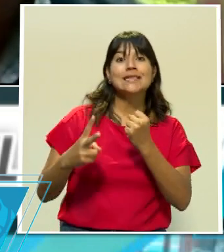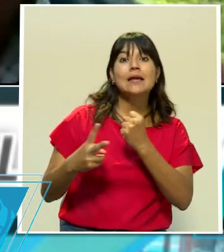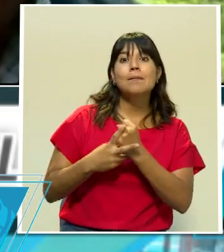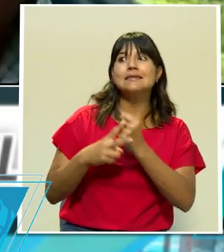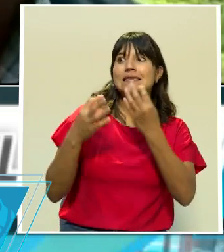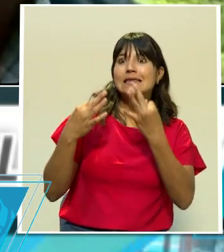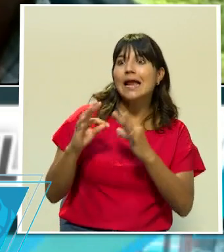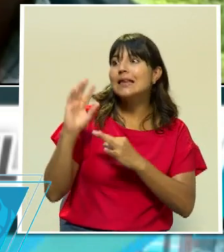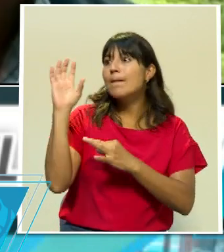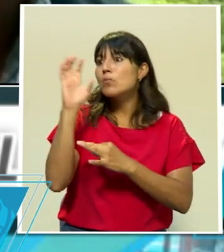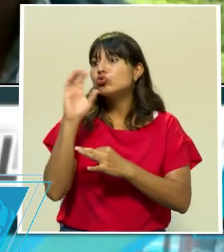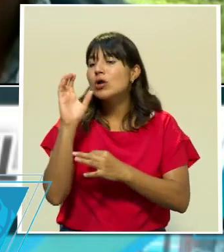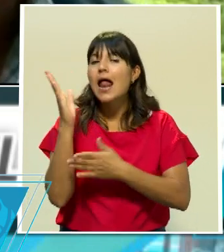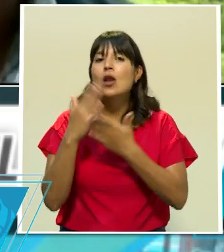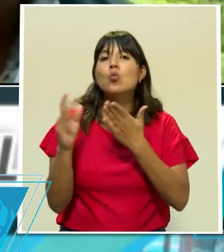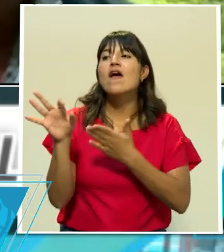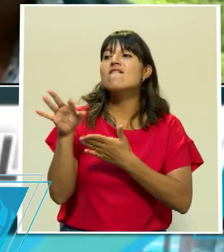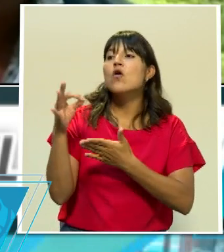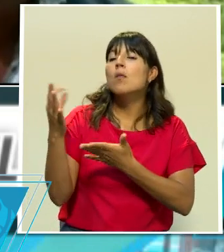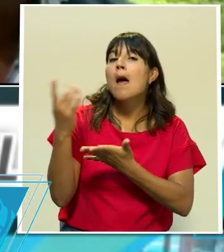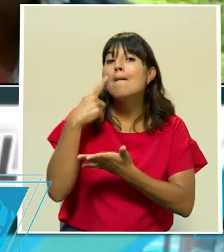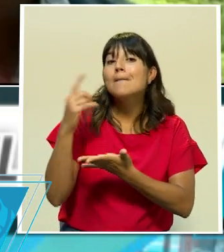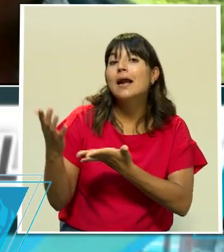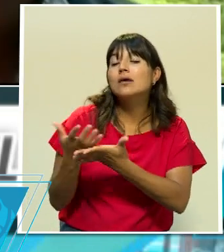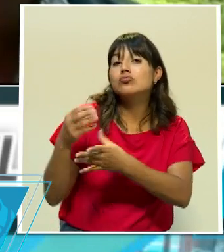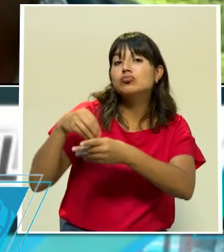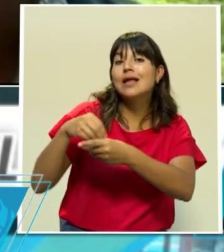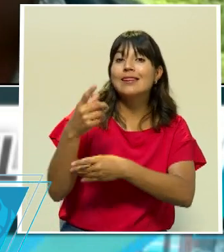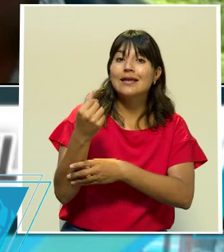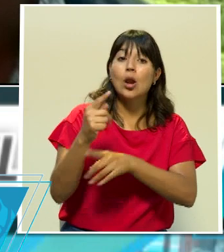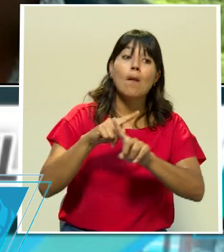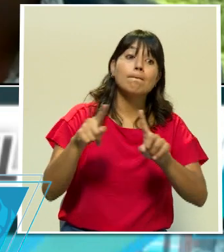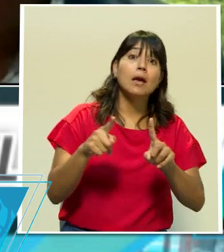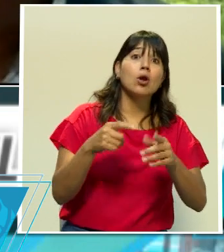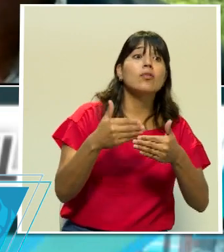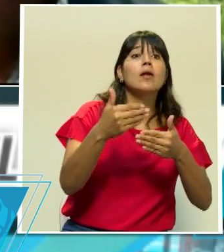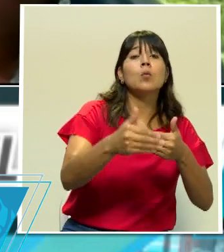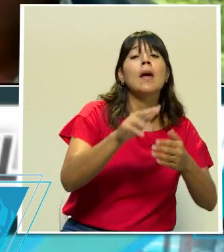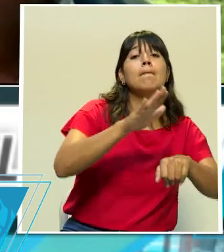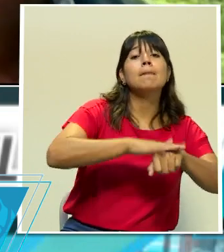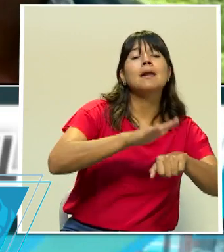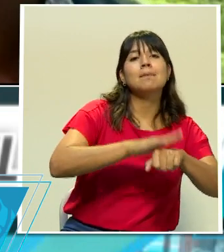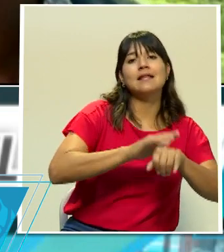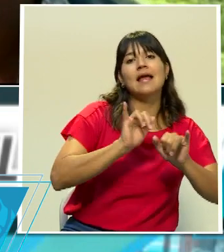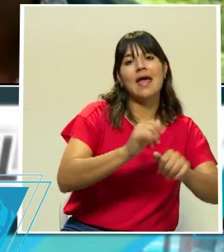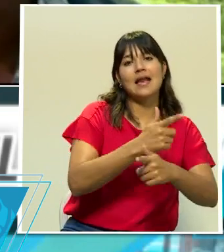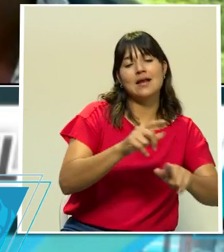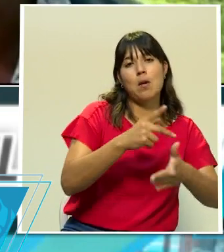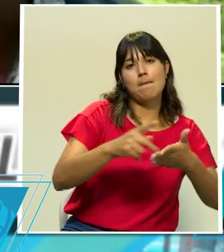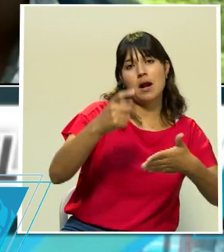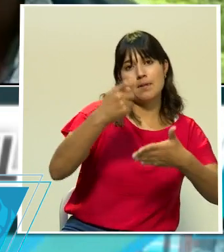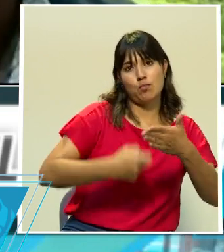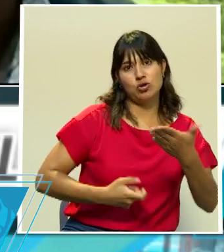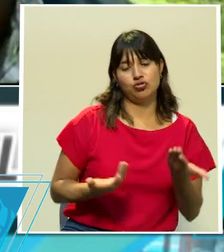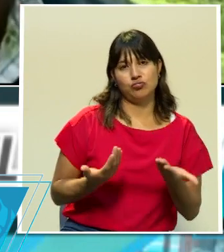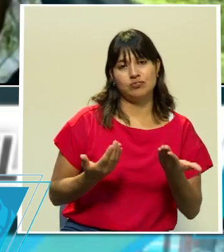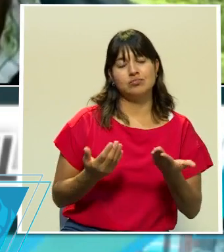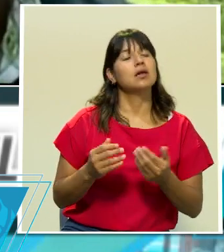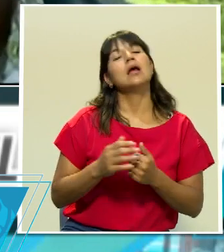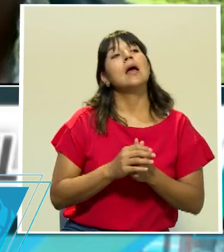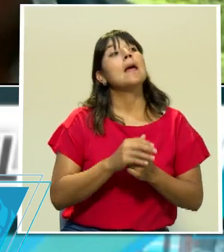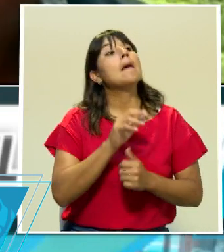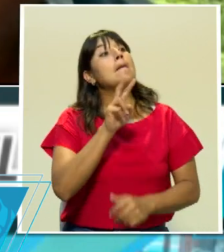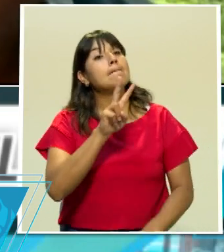generan algún tipo de exoneración. Y en el caso del marchamo lo estamos viendo en este preciso momento. Precisamente, don